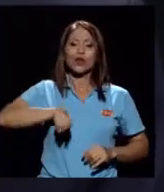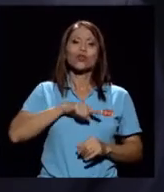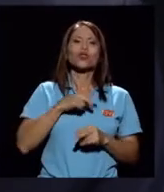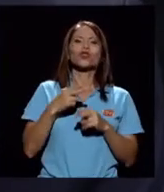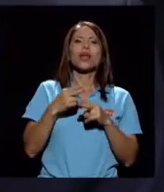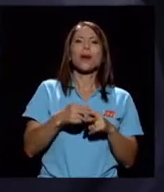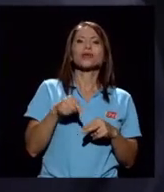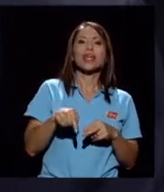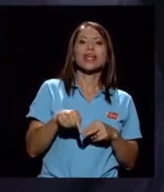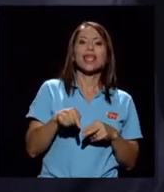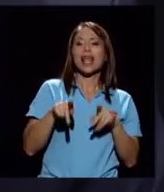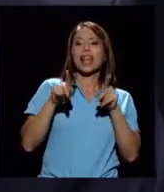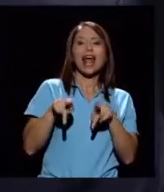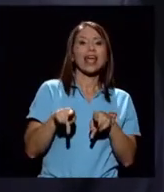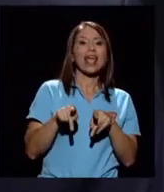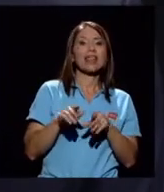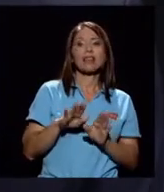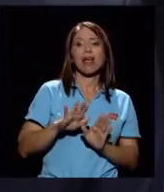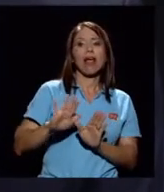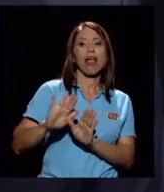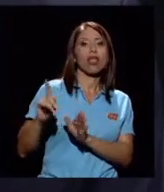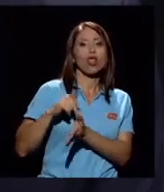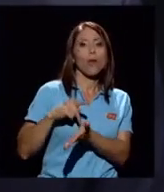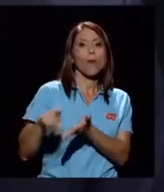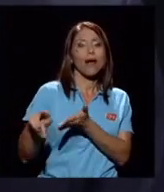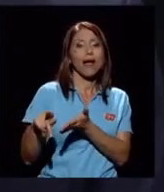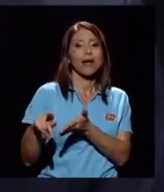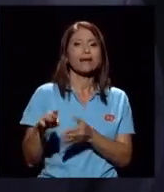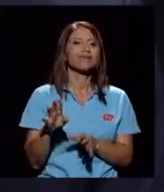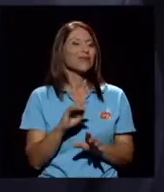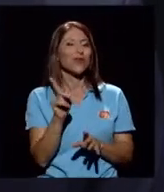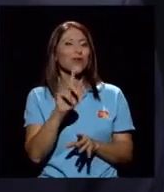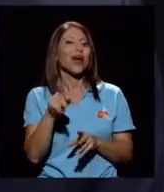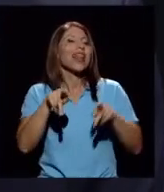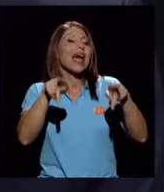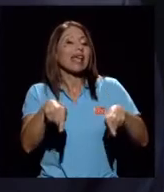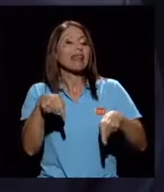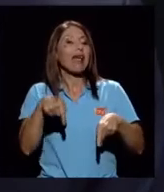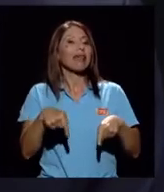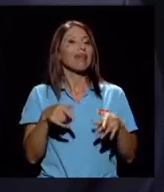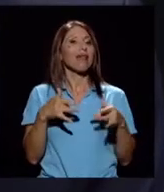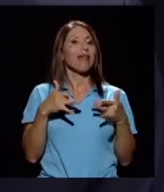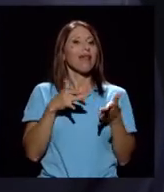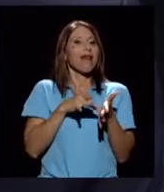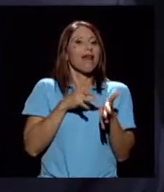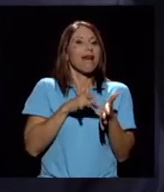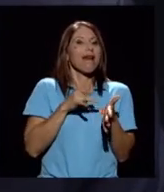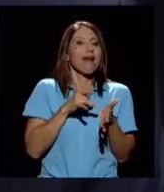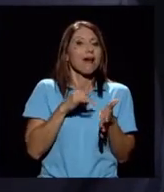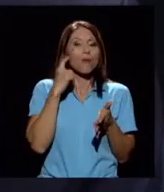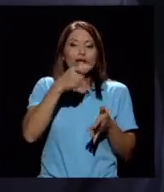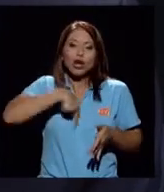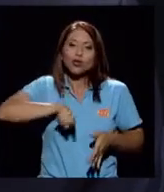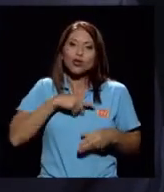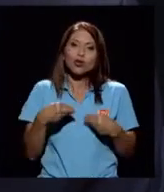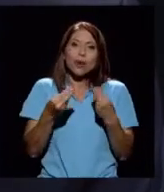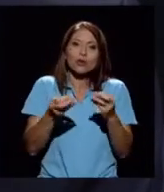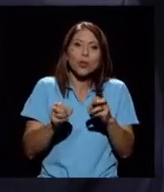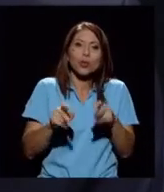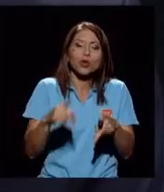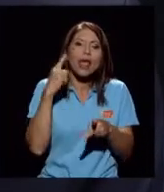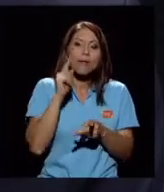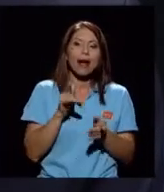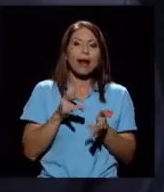eluden los impuestos porque les damos los portillos para poder hacerlo entonces si se necesita la conciencia de